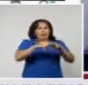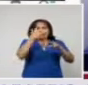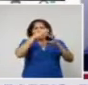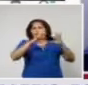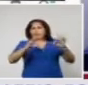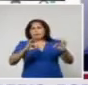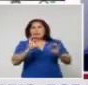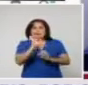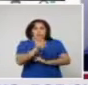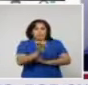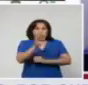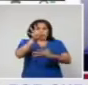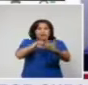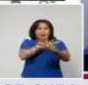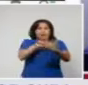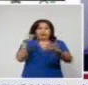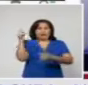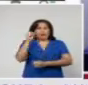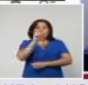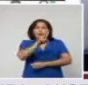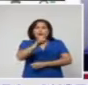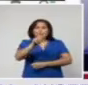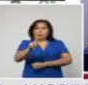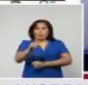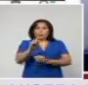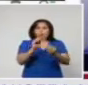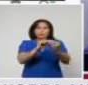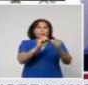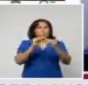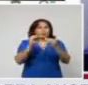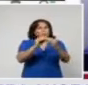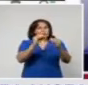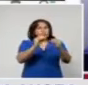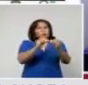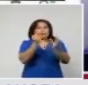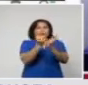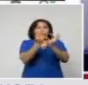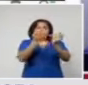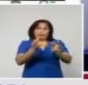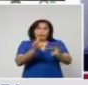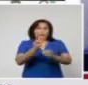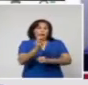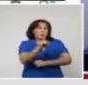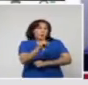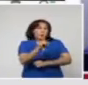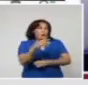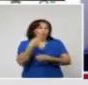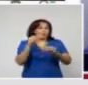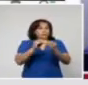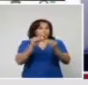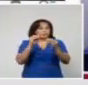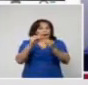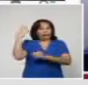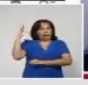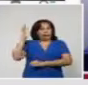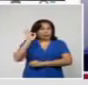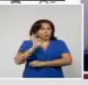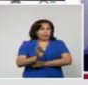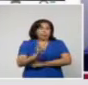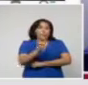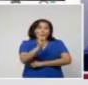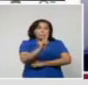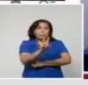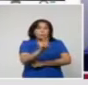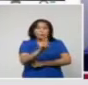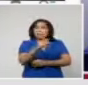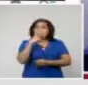en la gráfica. 21 fueron contactos de casos confirmados, 2 con fuente de infección en el extranjero y 2 sin fuente